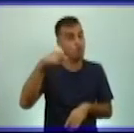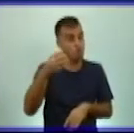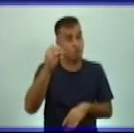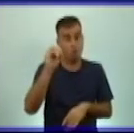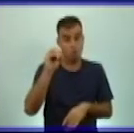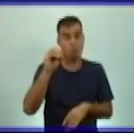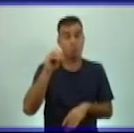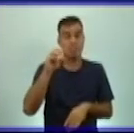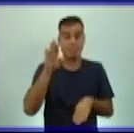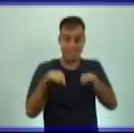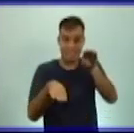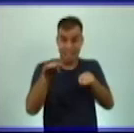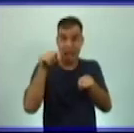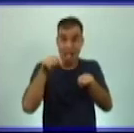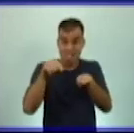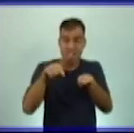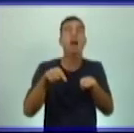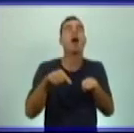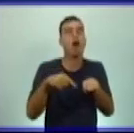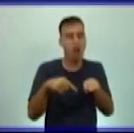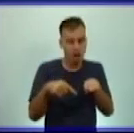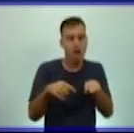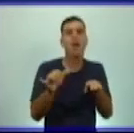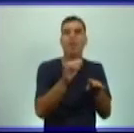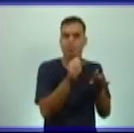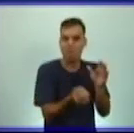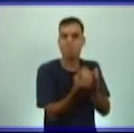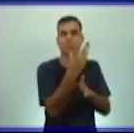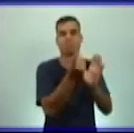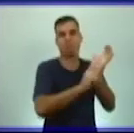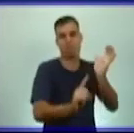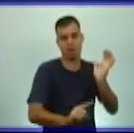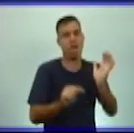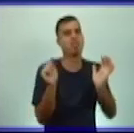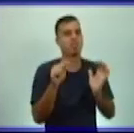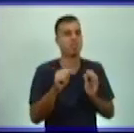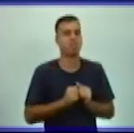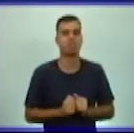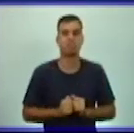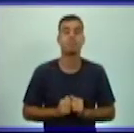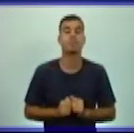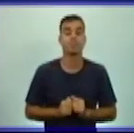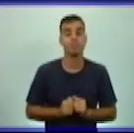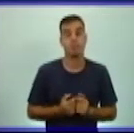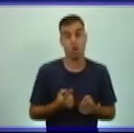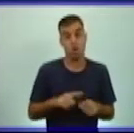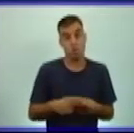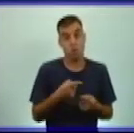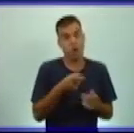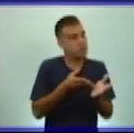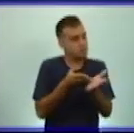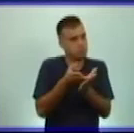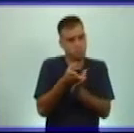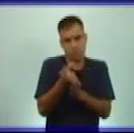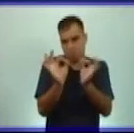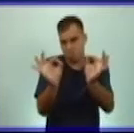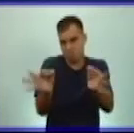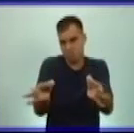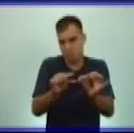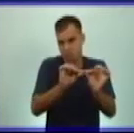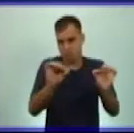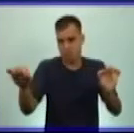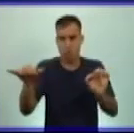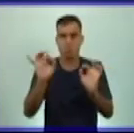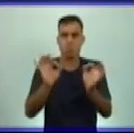FEN, hay corriente, dado que el circuito, el contorno es continuo. Usted, dentro de